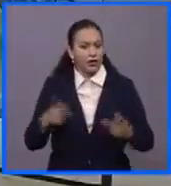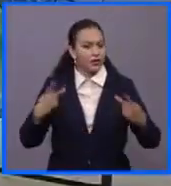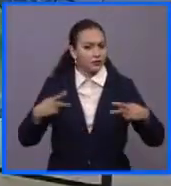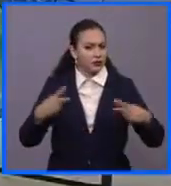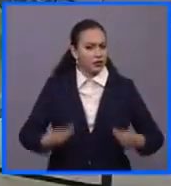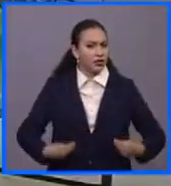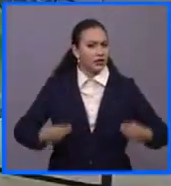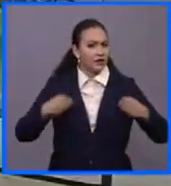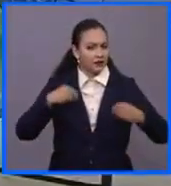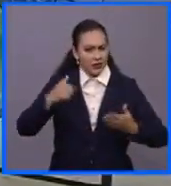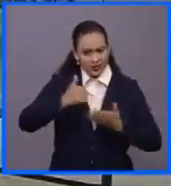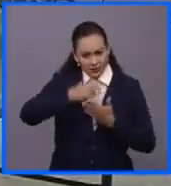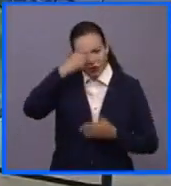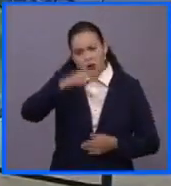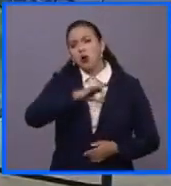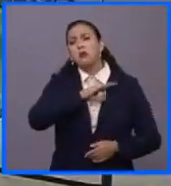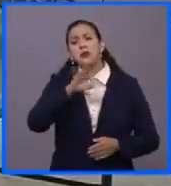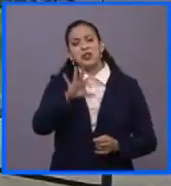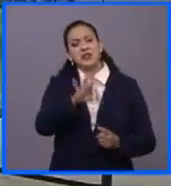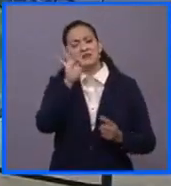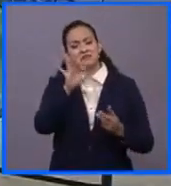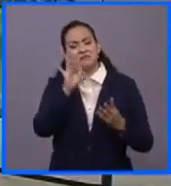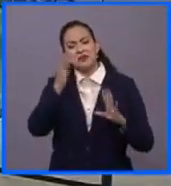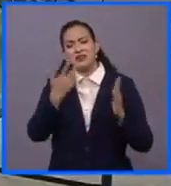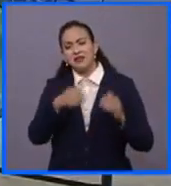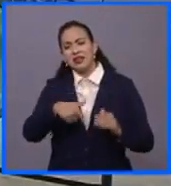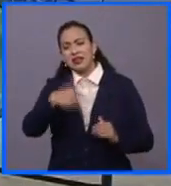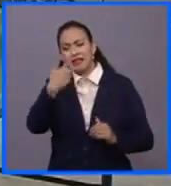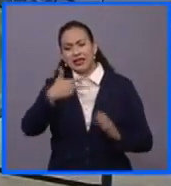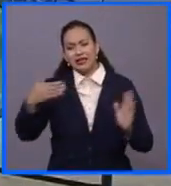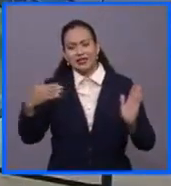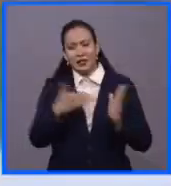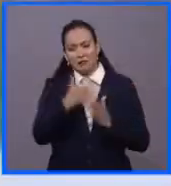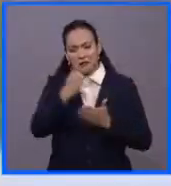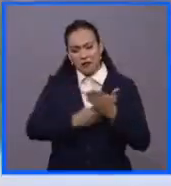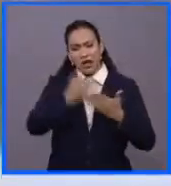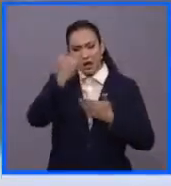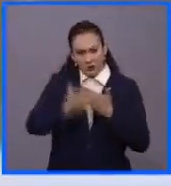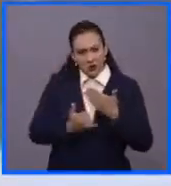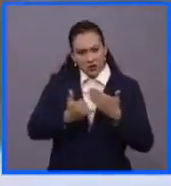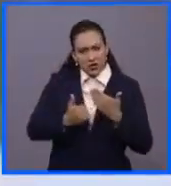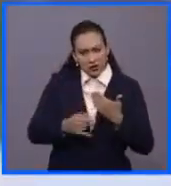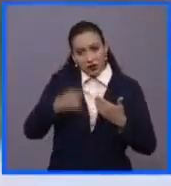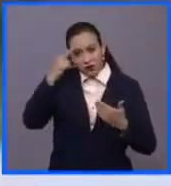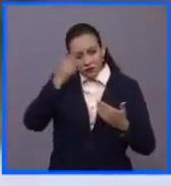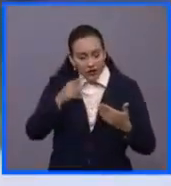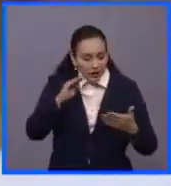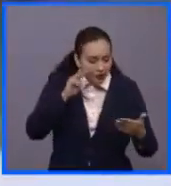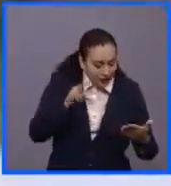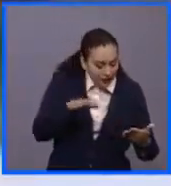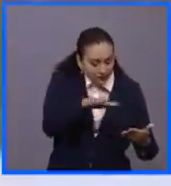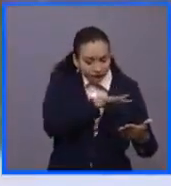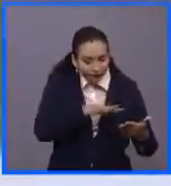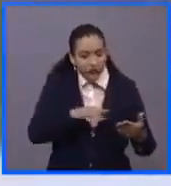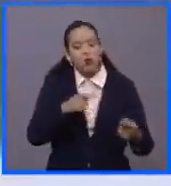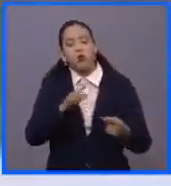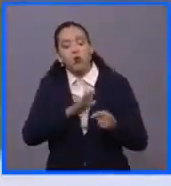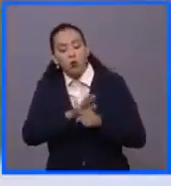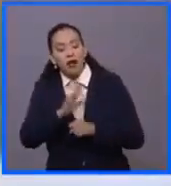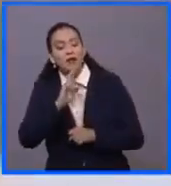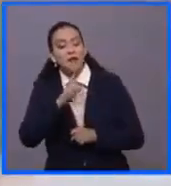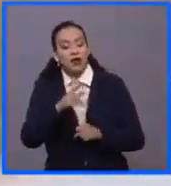habitantes de la capital del país podrán elegir entre más de 13,000 proyectos registrados para poder mejorar el entorno de